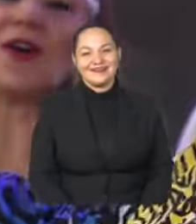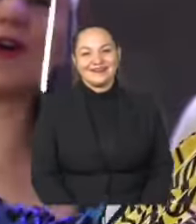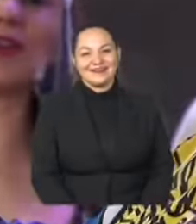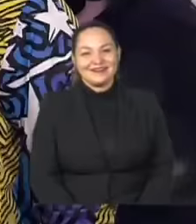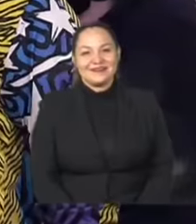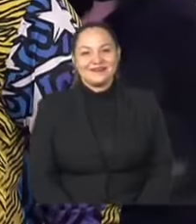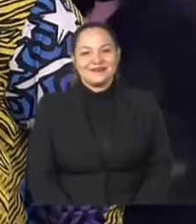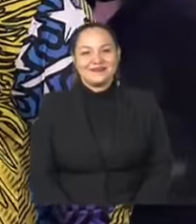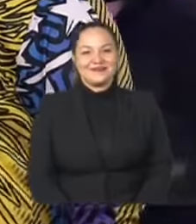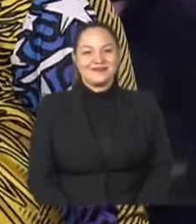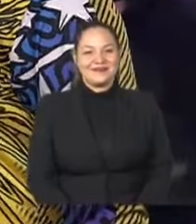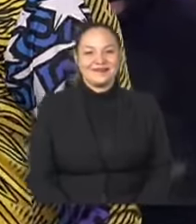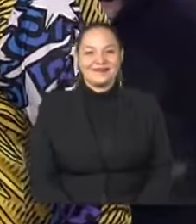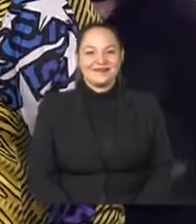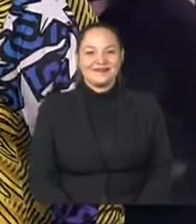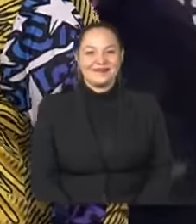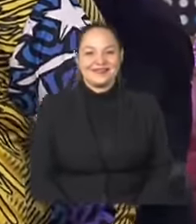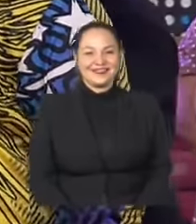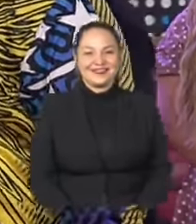¿Listo?